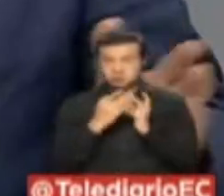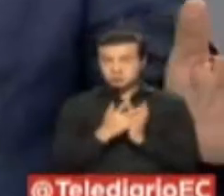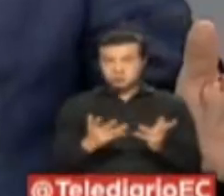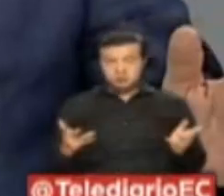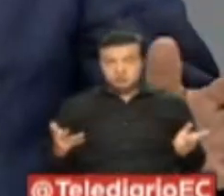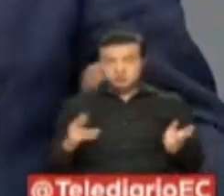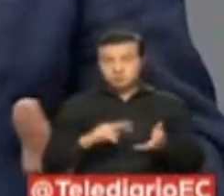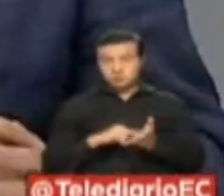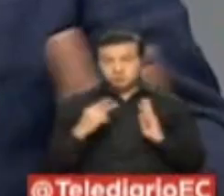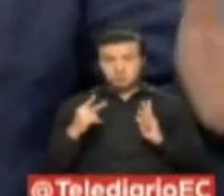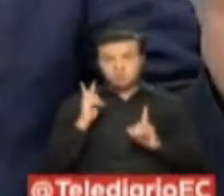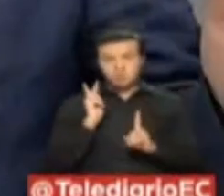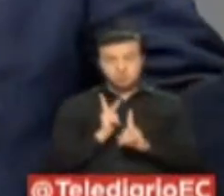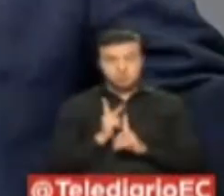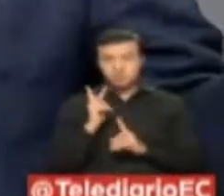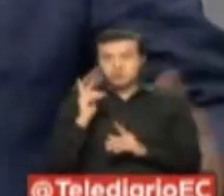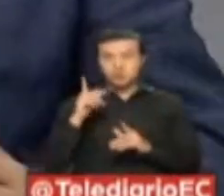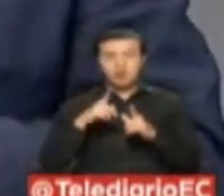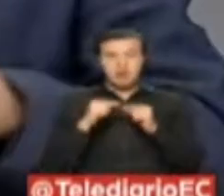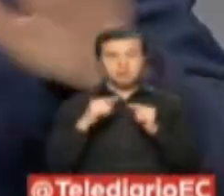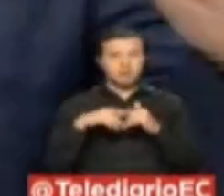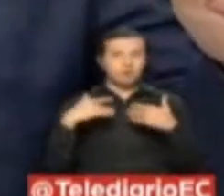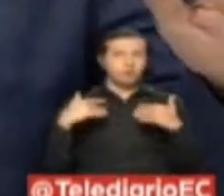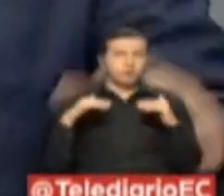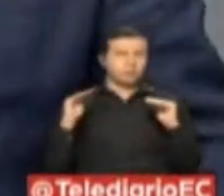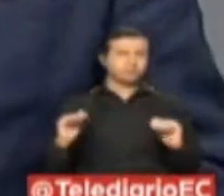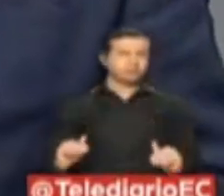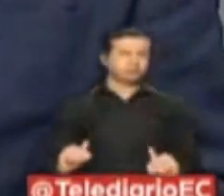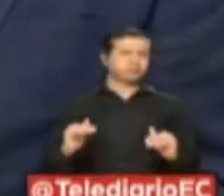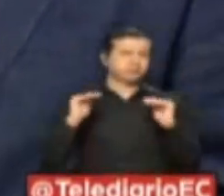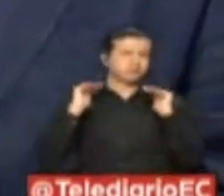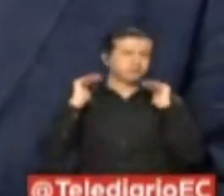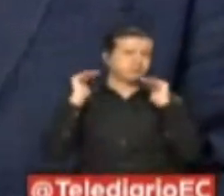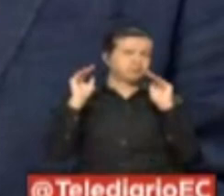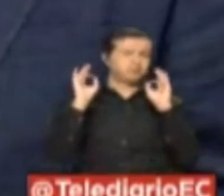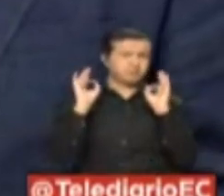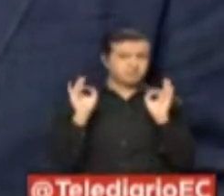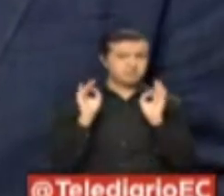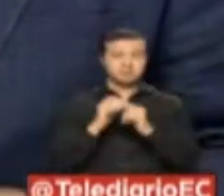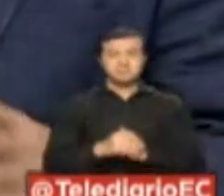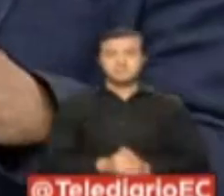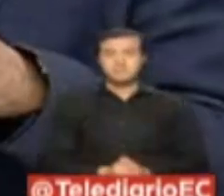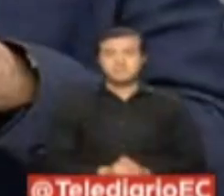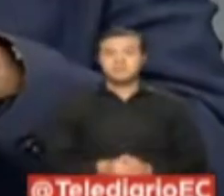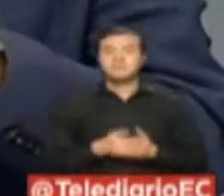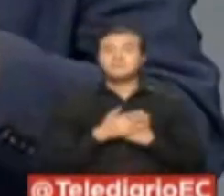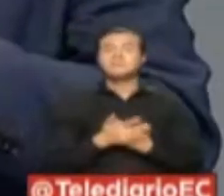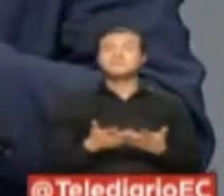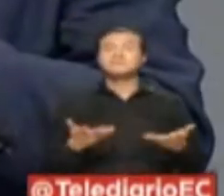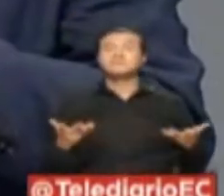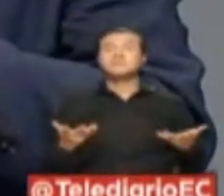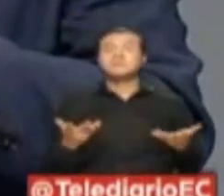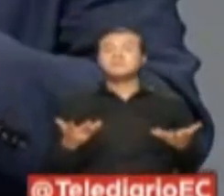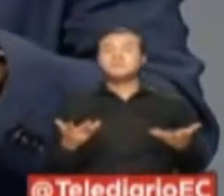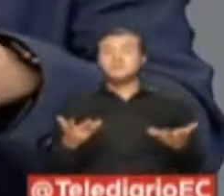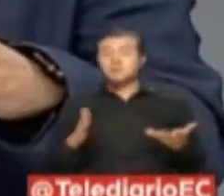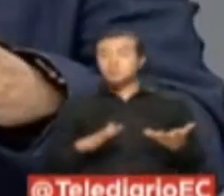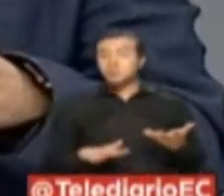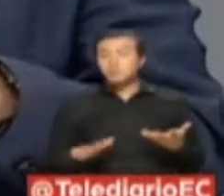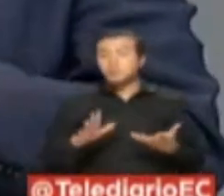un aspecto en el que japón evidentemente es líder indiscutido y este será un espacio